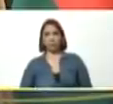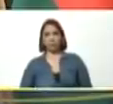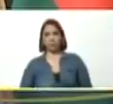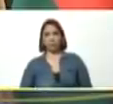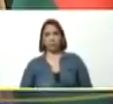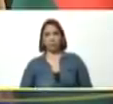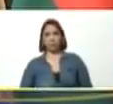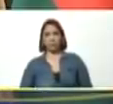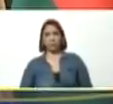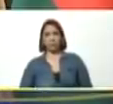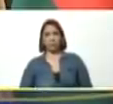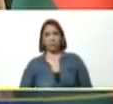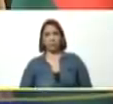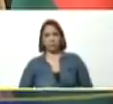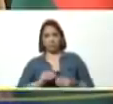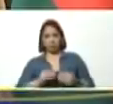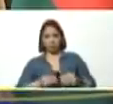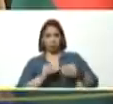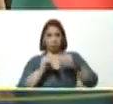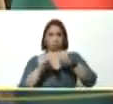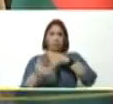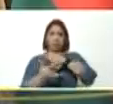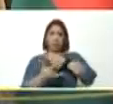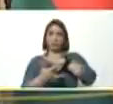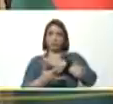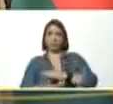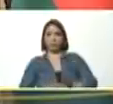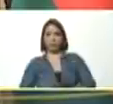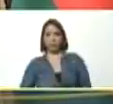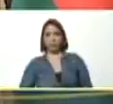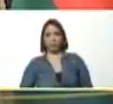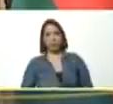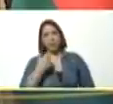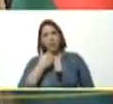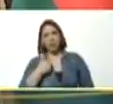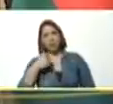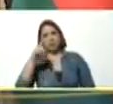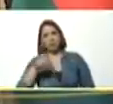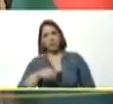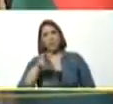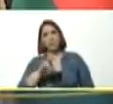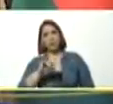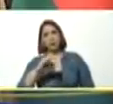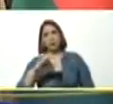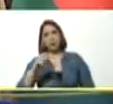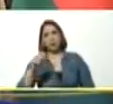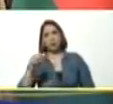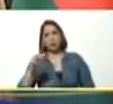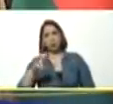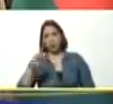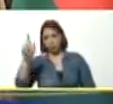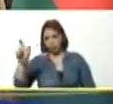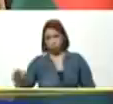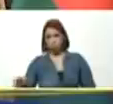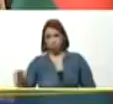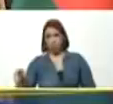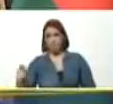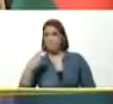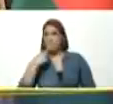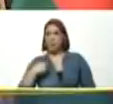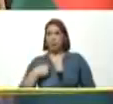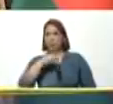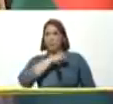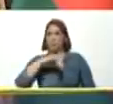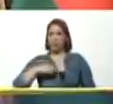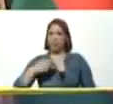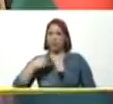la adecuación tecnológica. Lo que nos decía Víctor Sheinbaum en privado, tuvimos